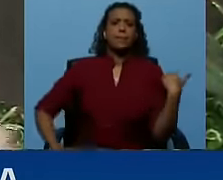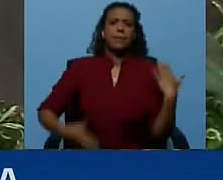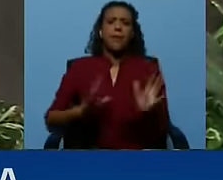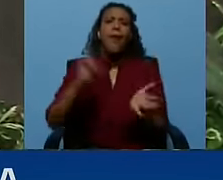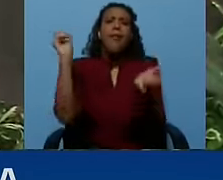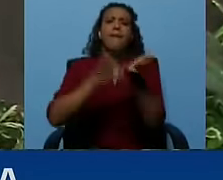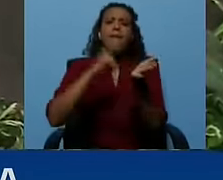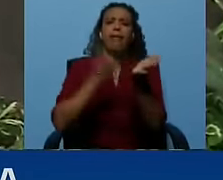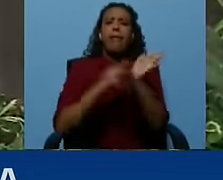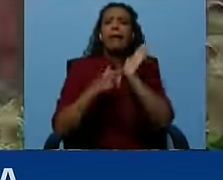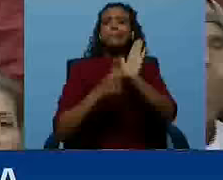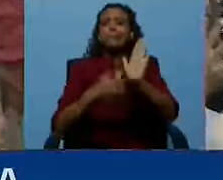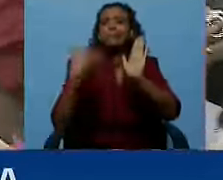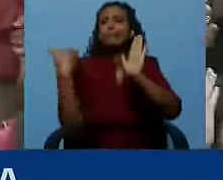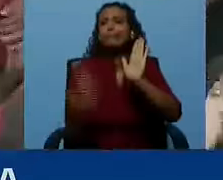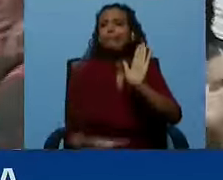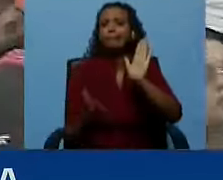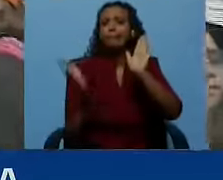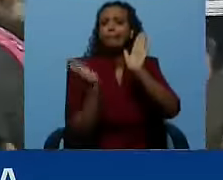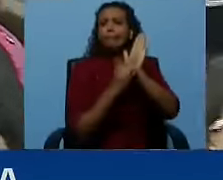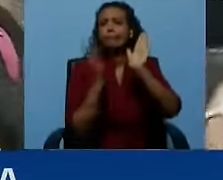verdad.